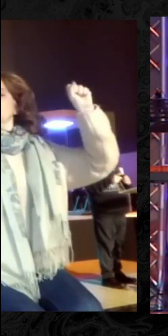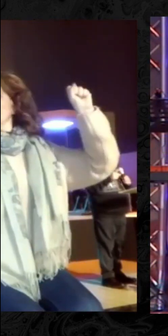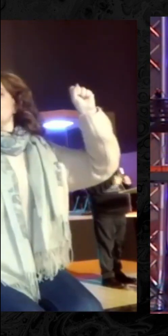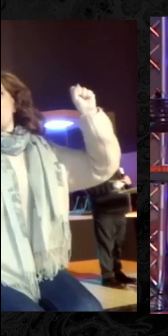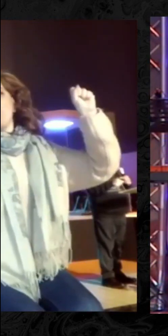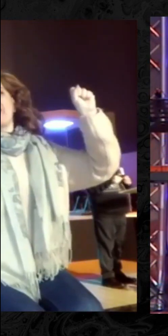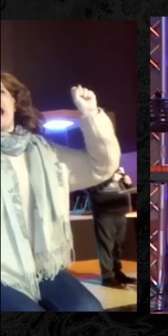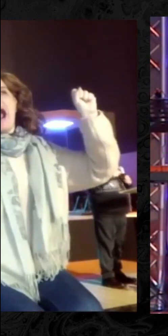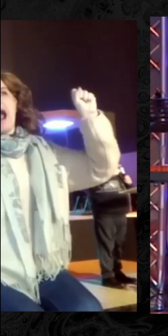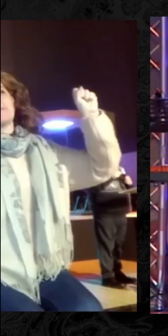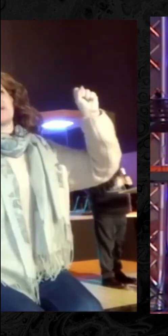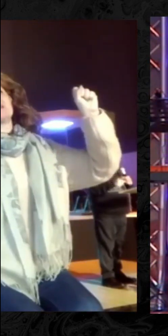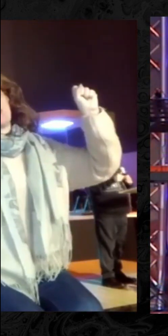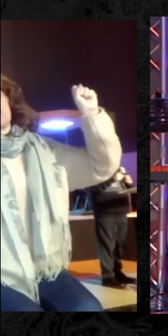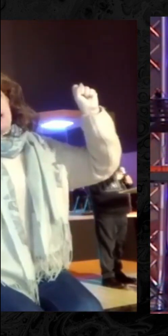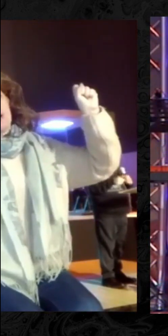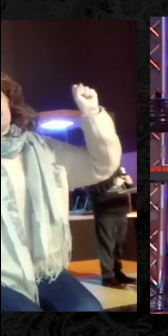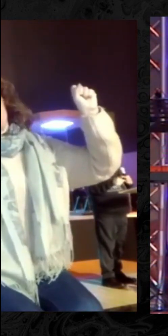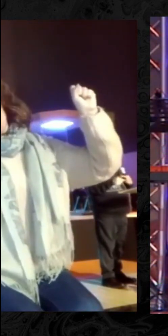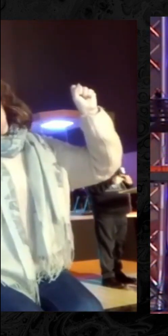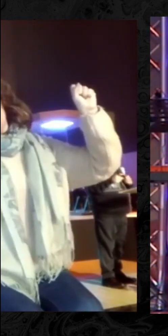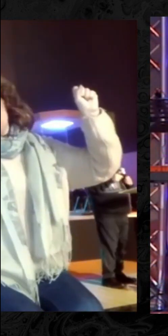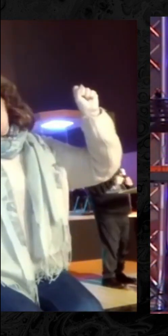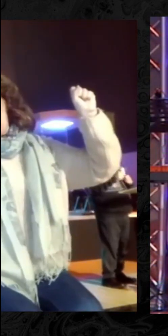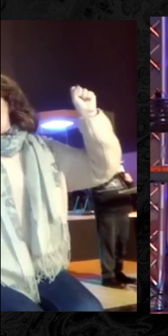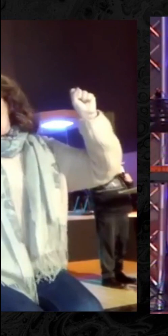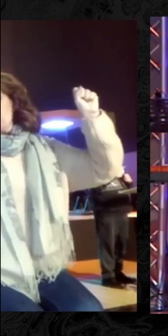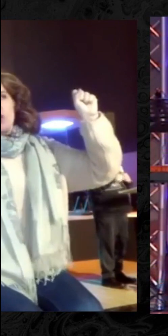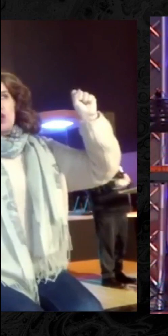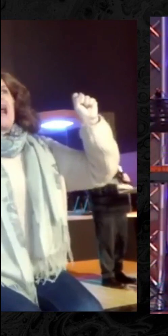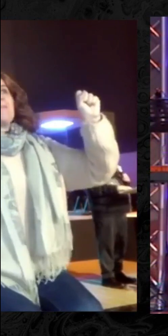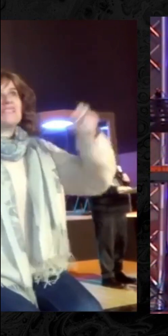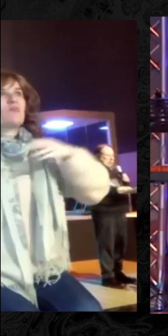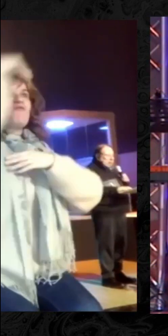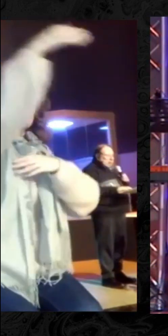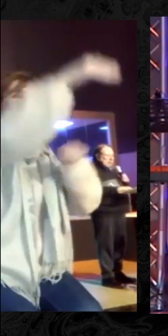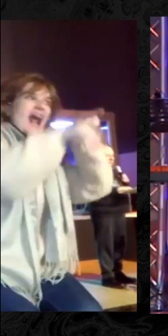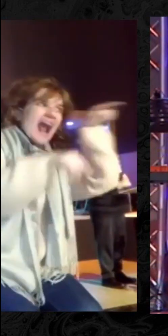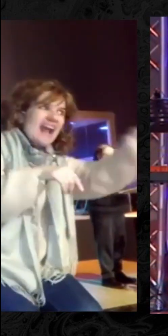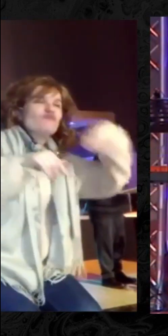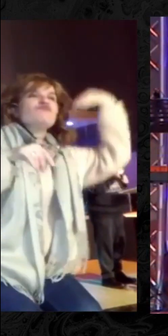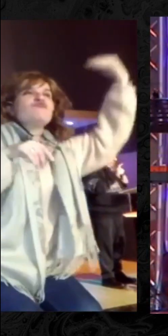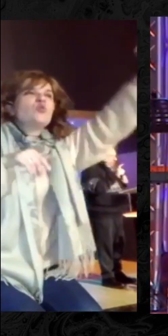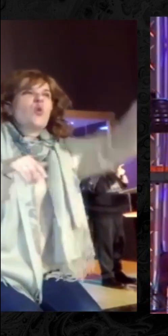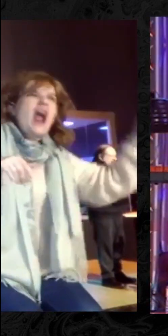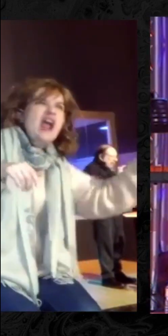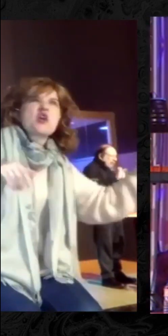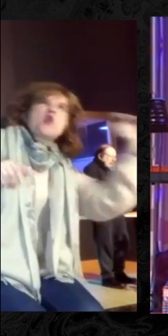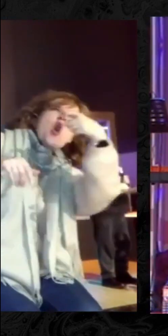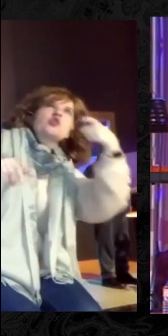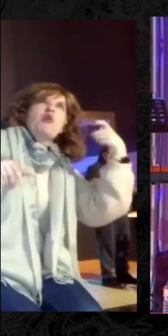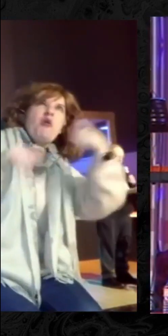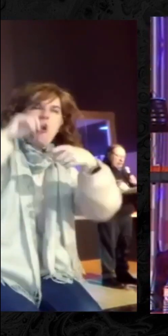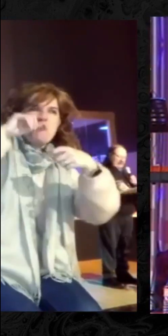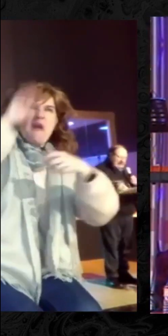a la verdad hombres corruptos de entendimiento reprobos En cuanto a la fe ahora